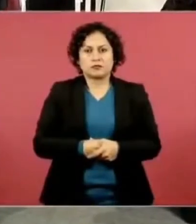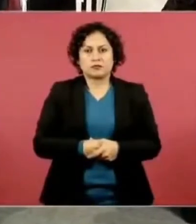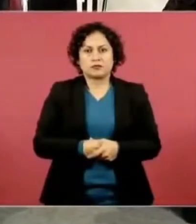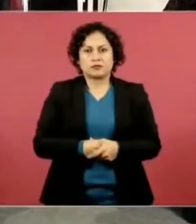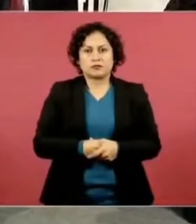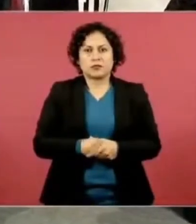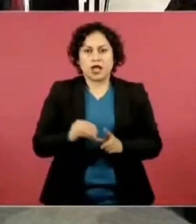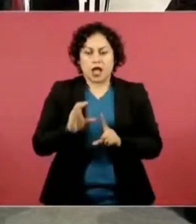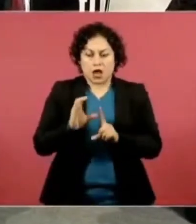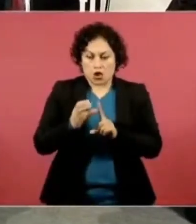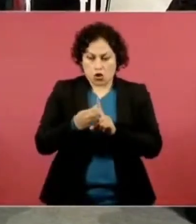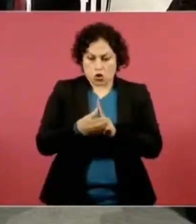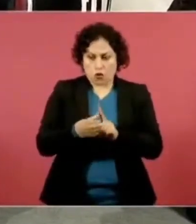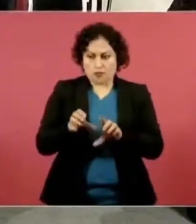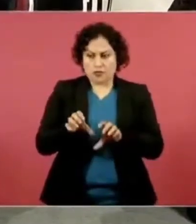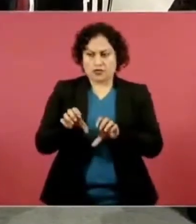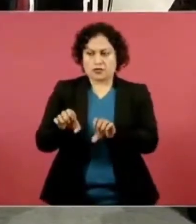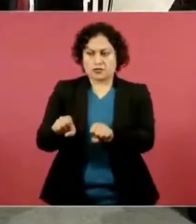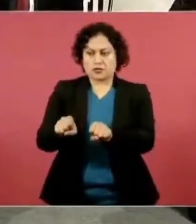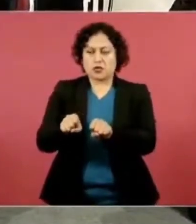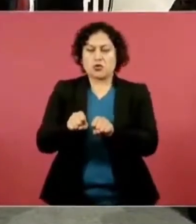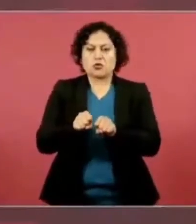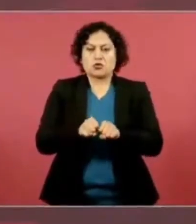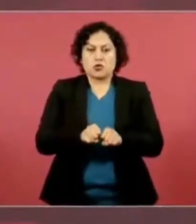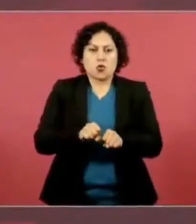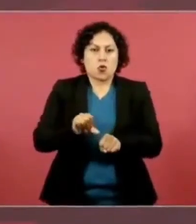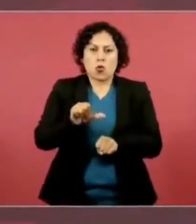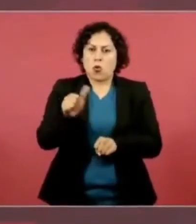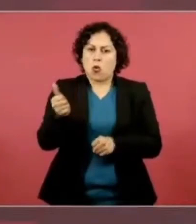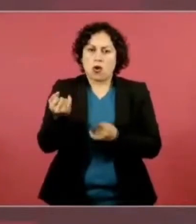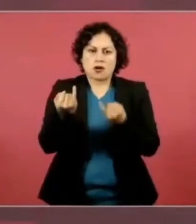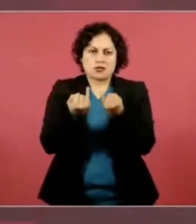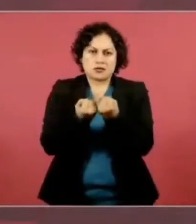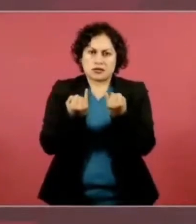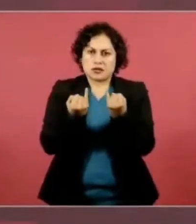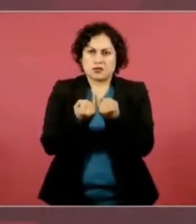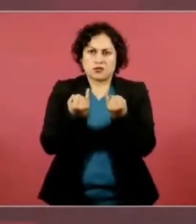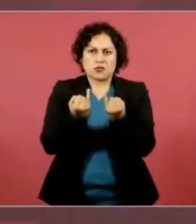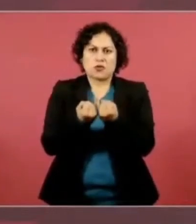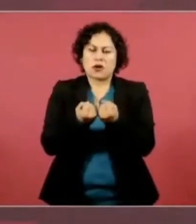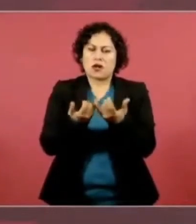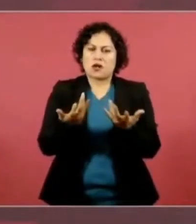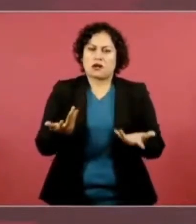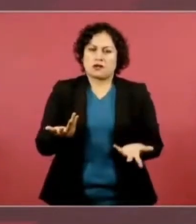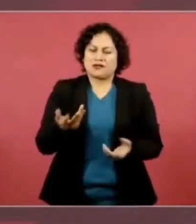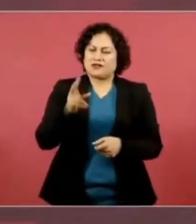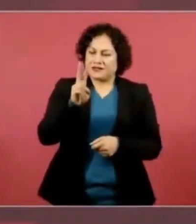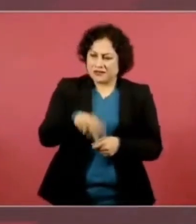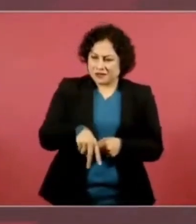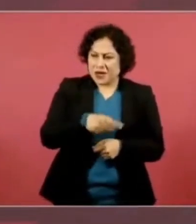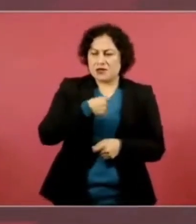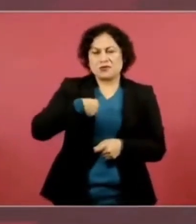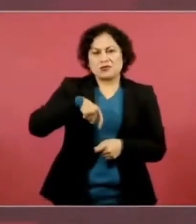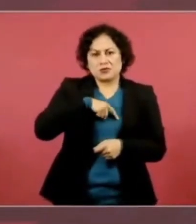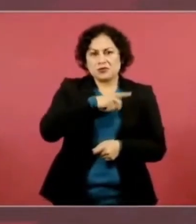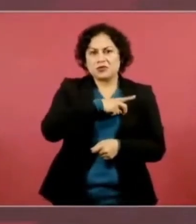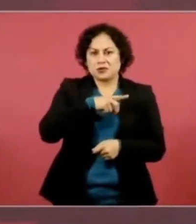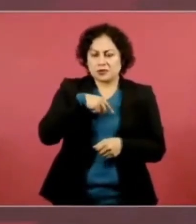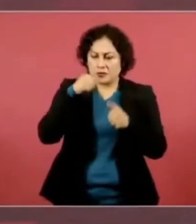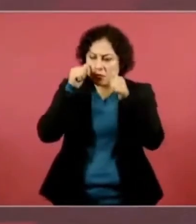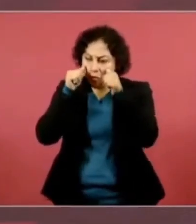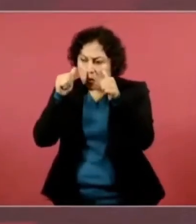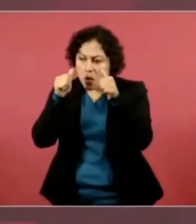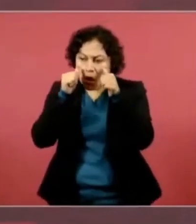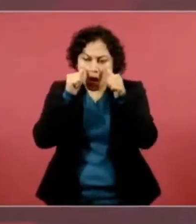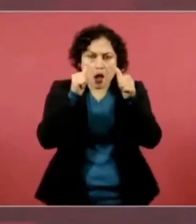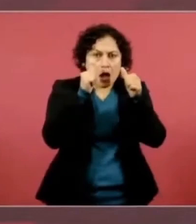comisión, como otras. Tenemos que andar ahí limpiando, pero no